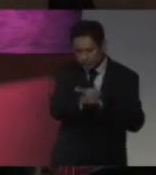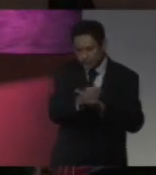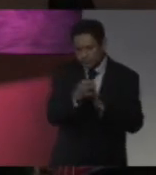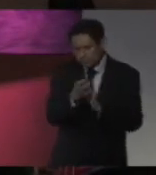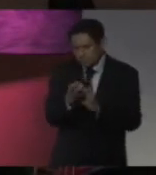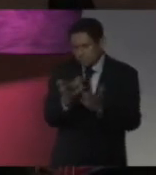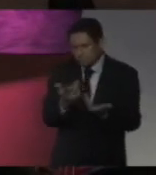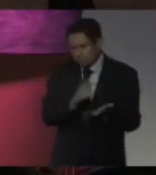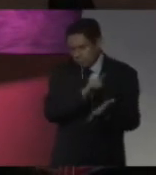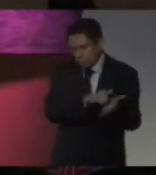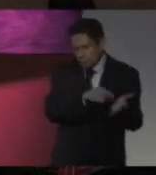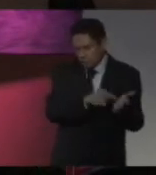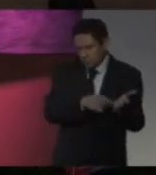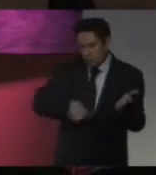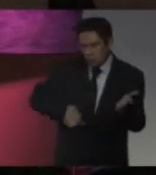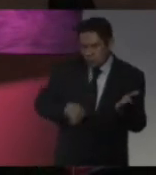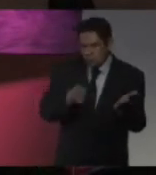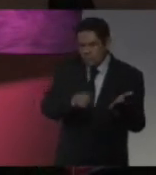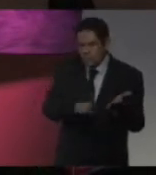caso.